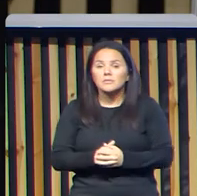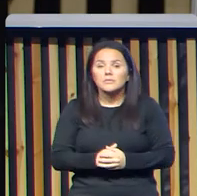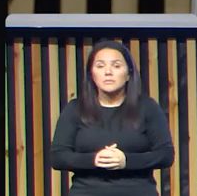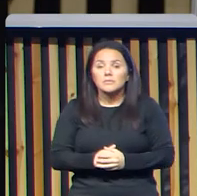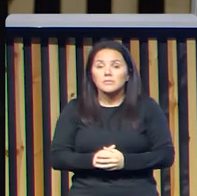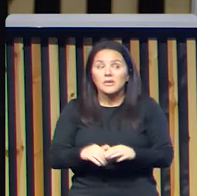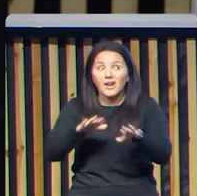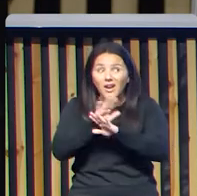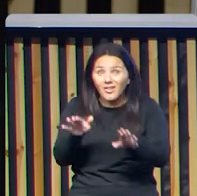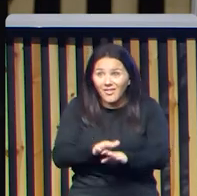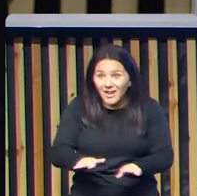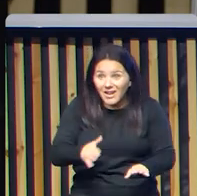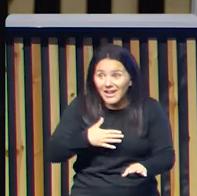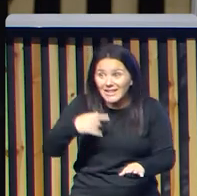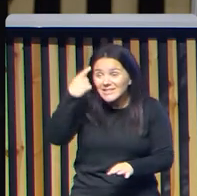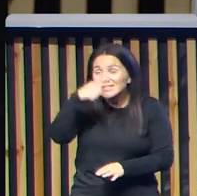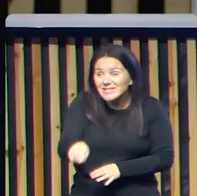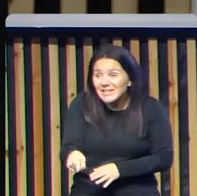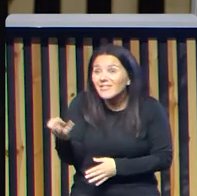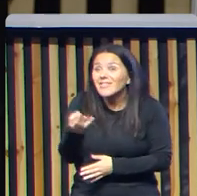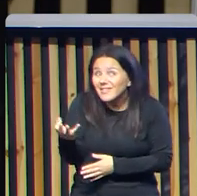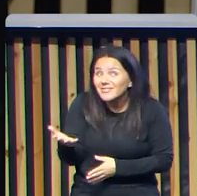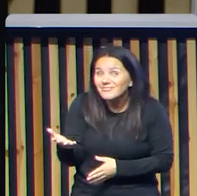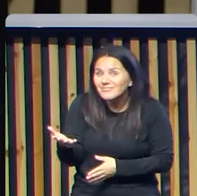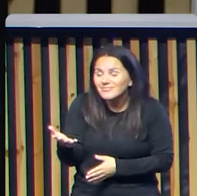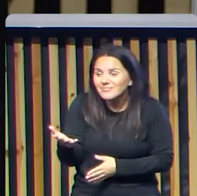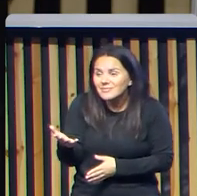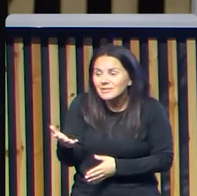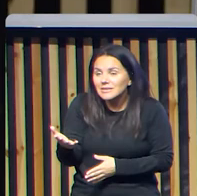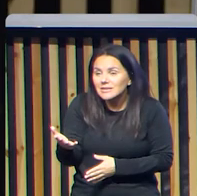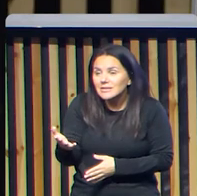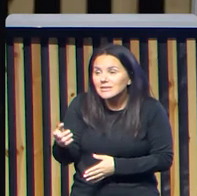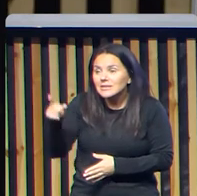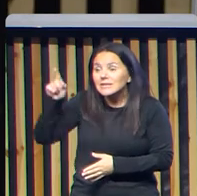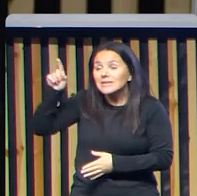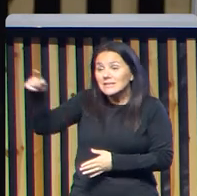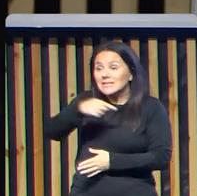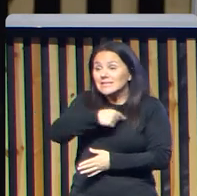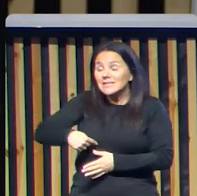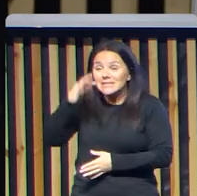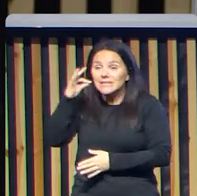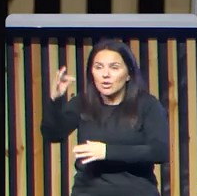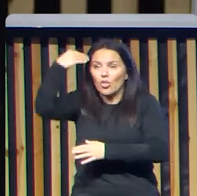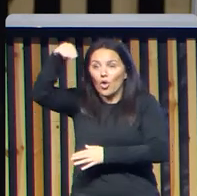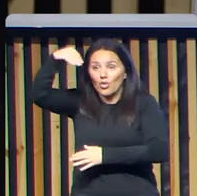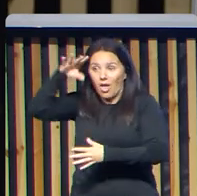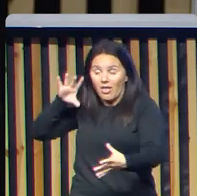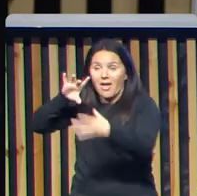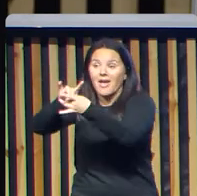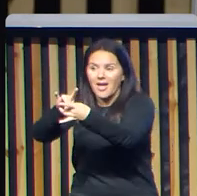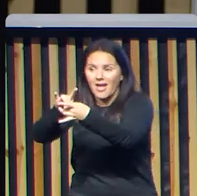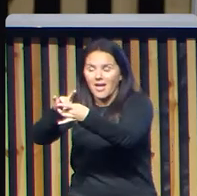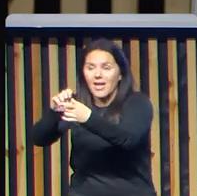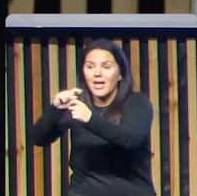al final queréis saber qué es lo que pasaba qué que su doctor anda china le enviaba un